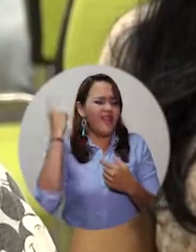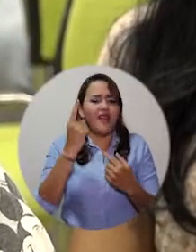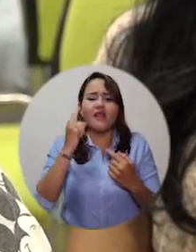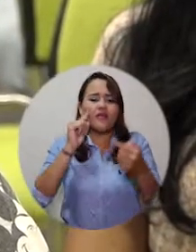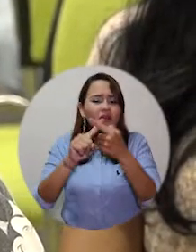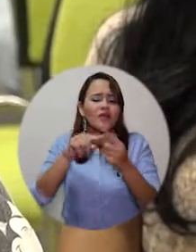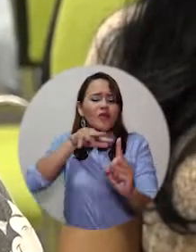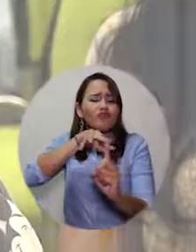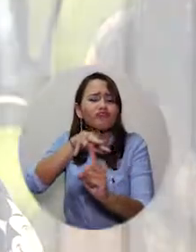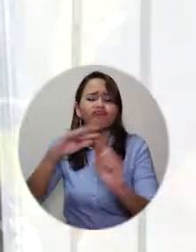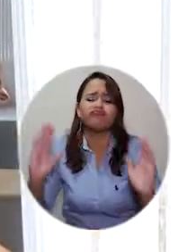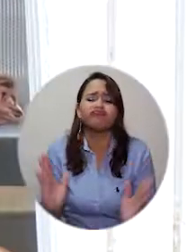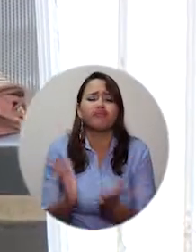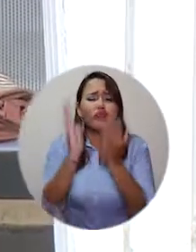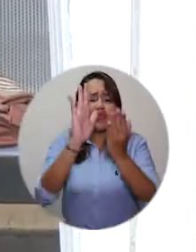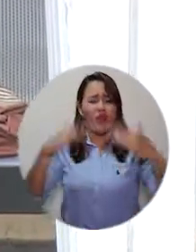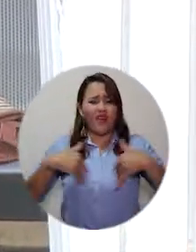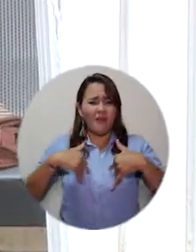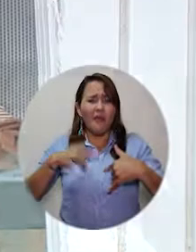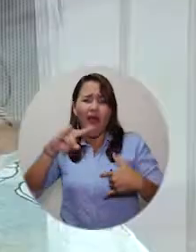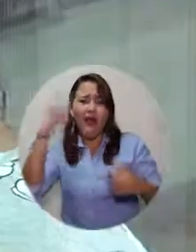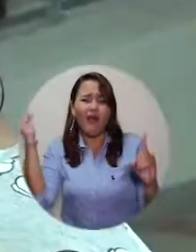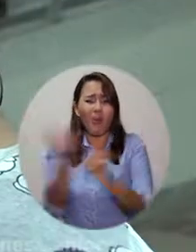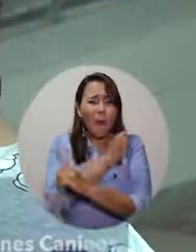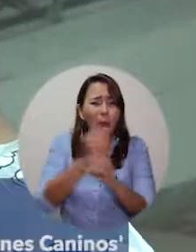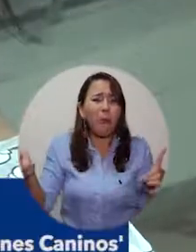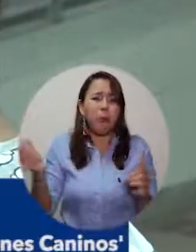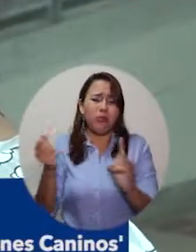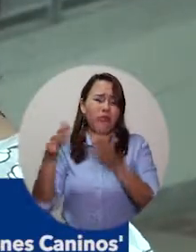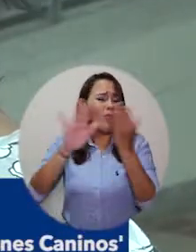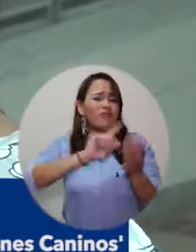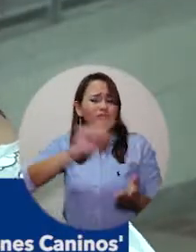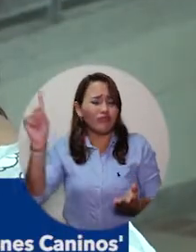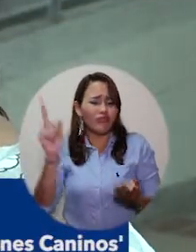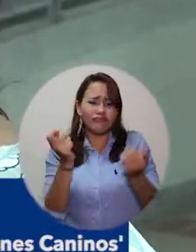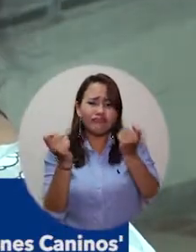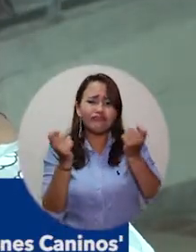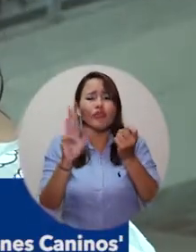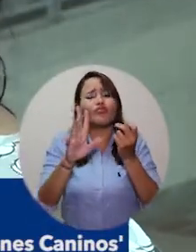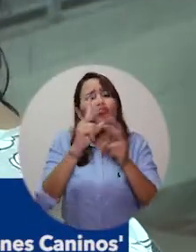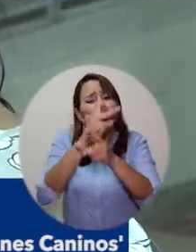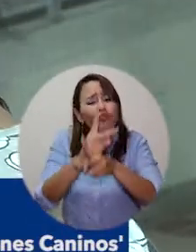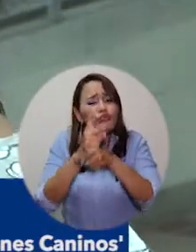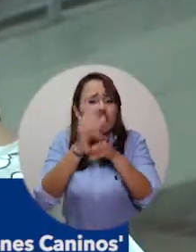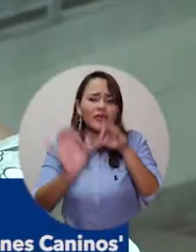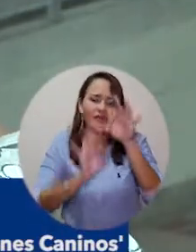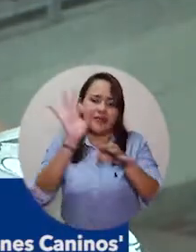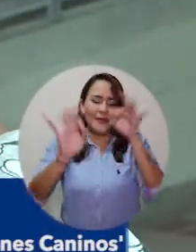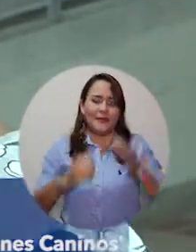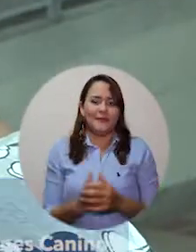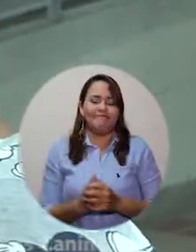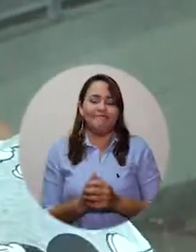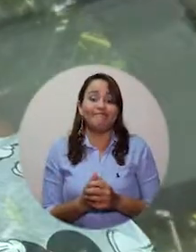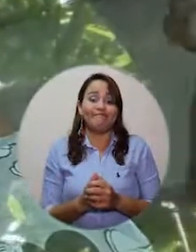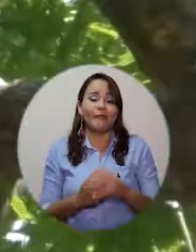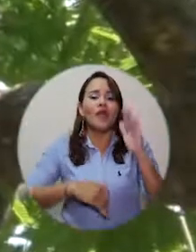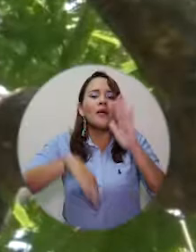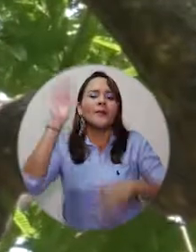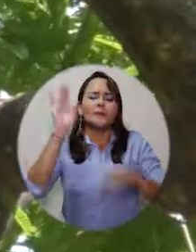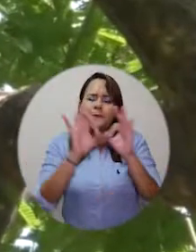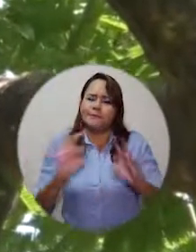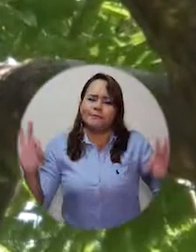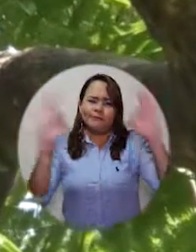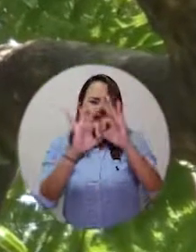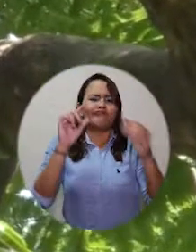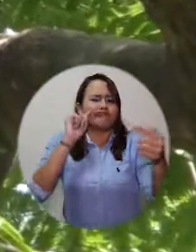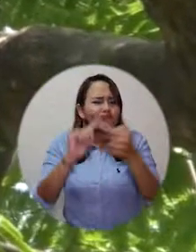aporte para un mundo libre de crueldad animal. Muy importante saber qué es lo que se está planeando para poder mejorar estas condiciones, estas